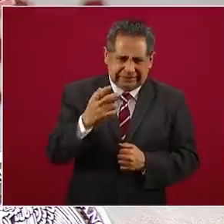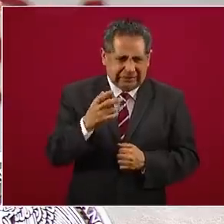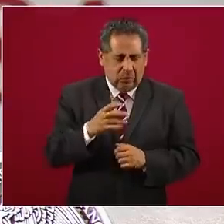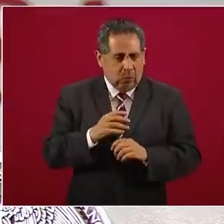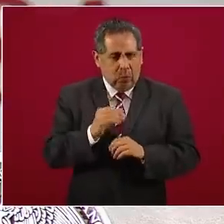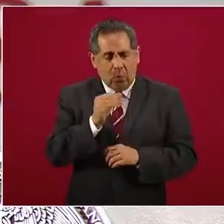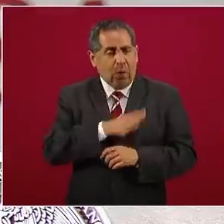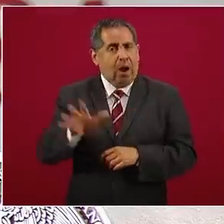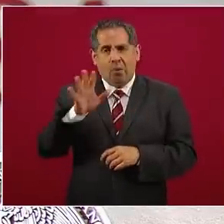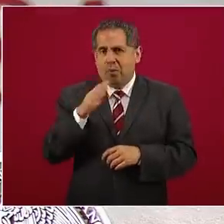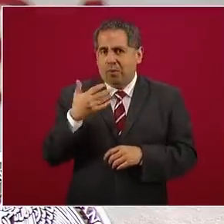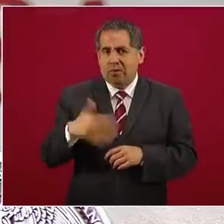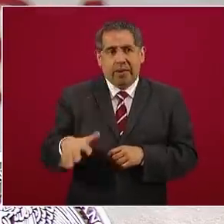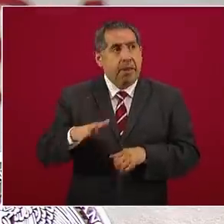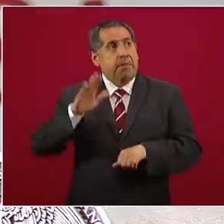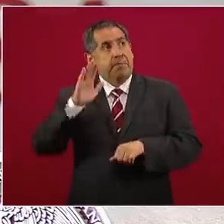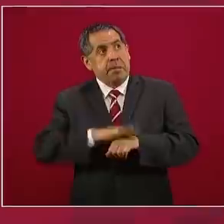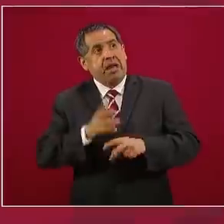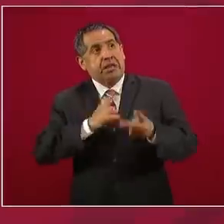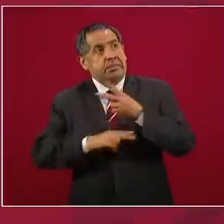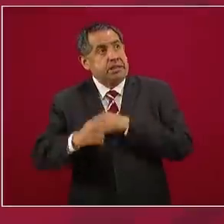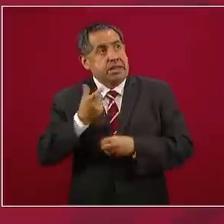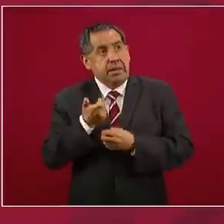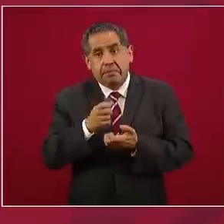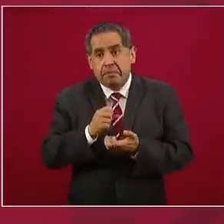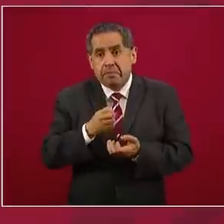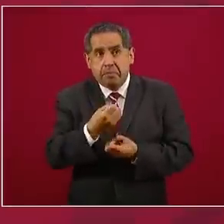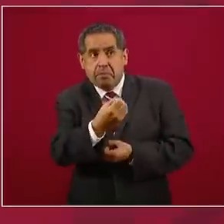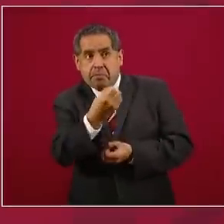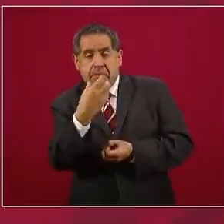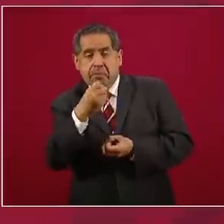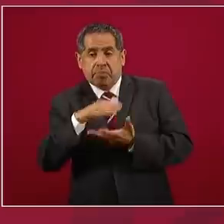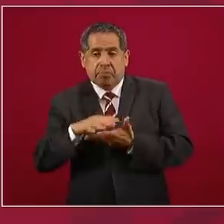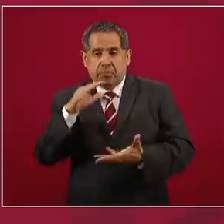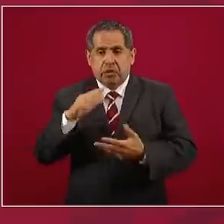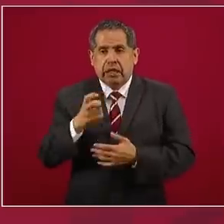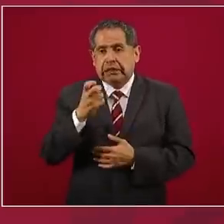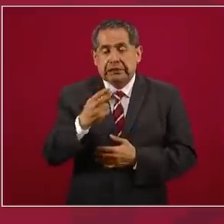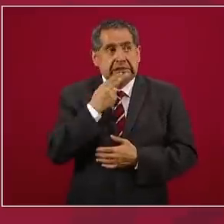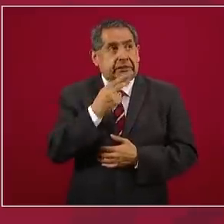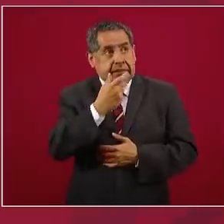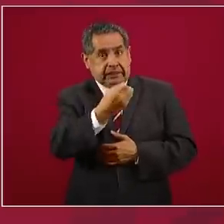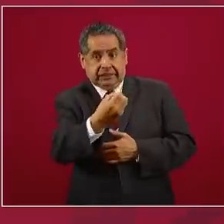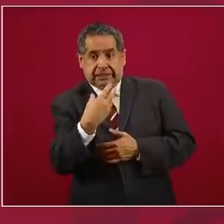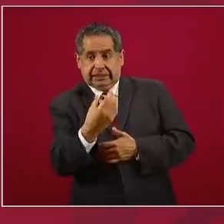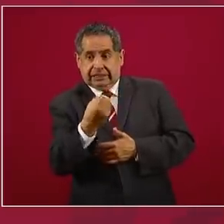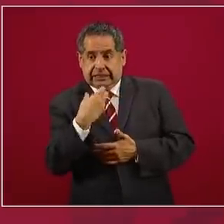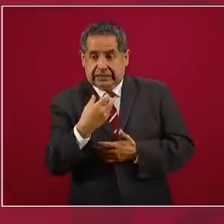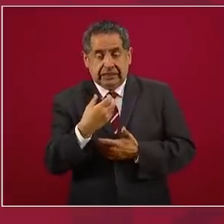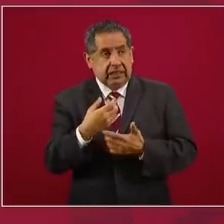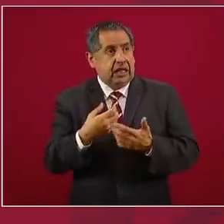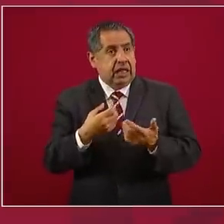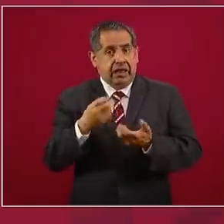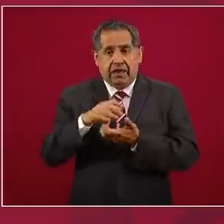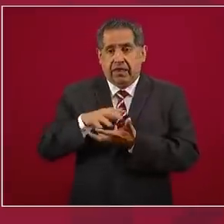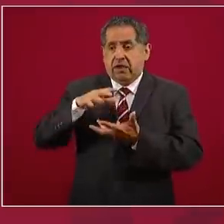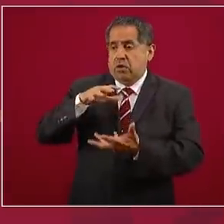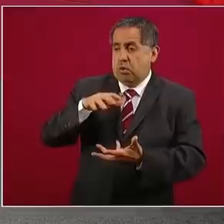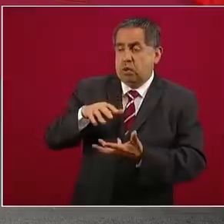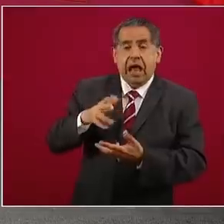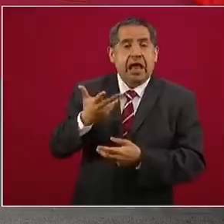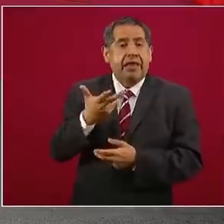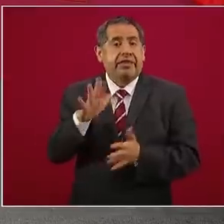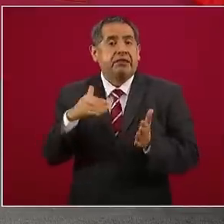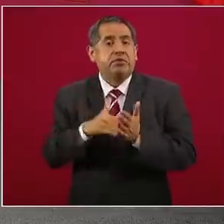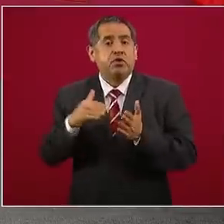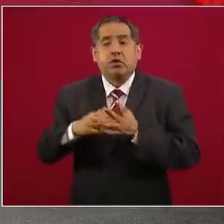excepcional. Entonces, esas remesas van a 10 millones de